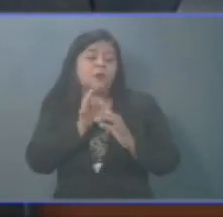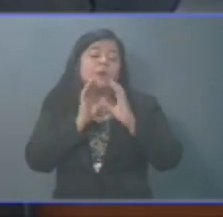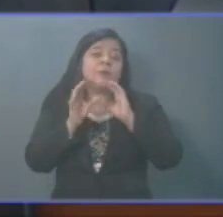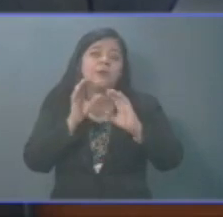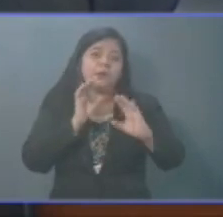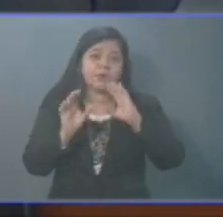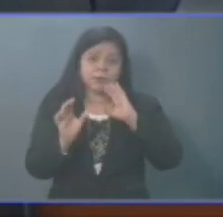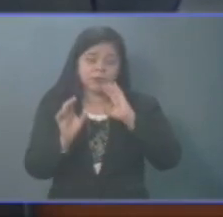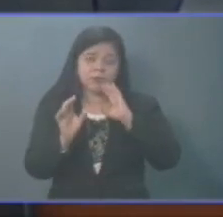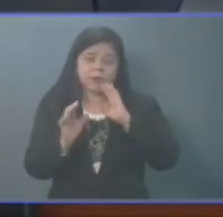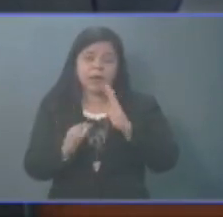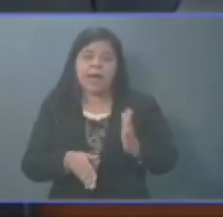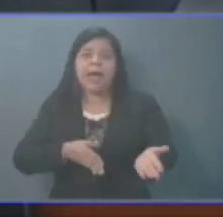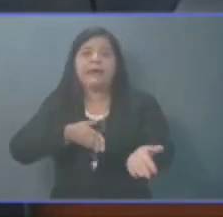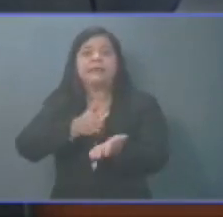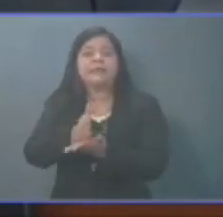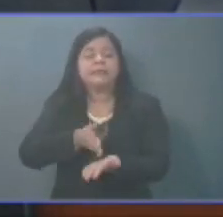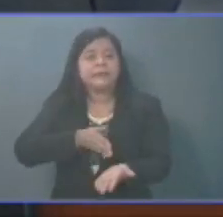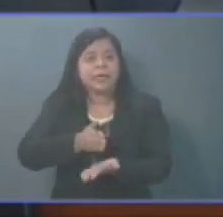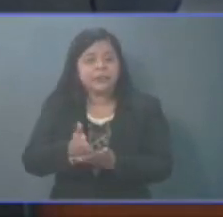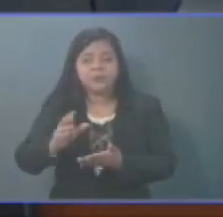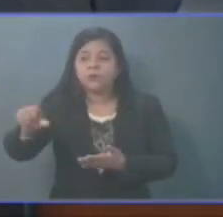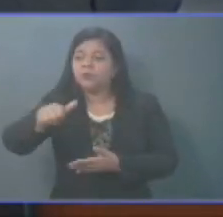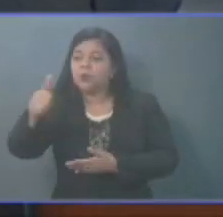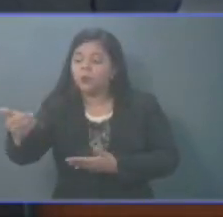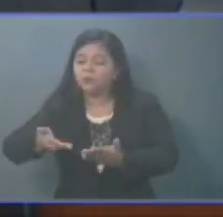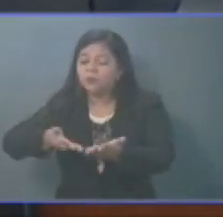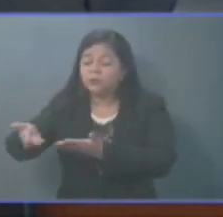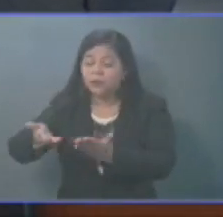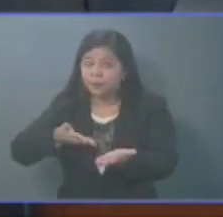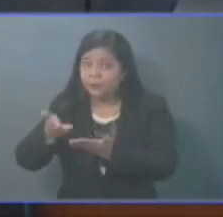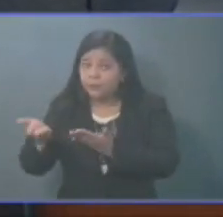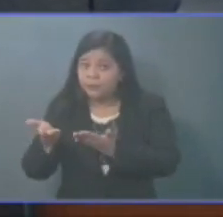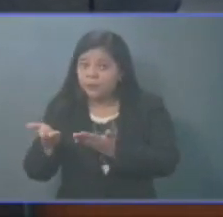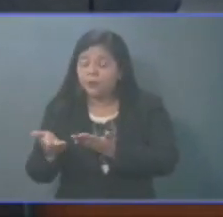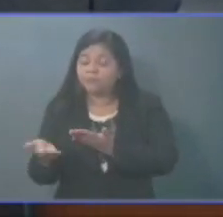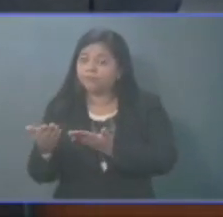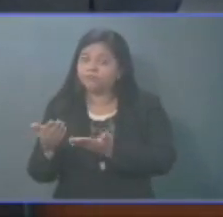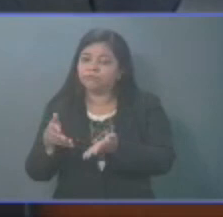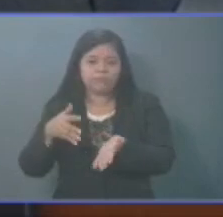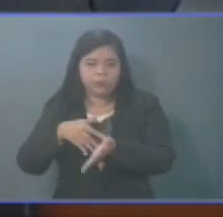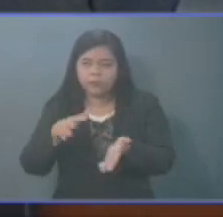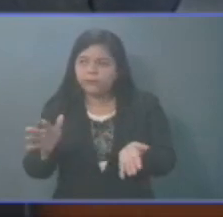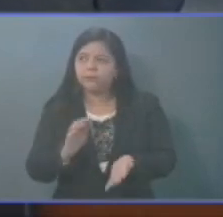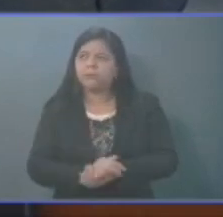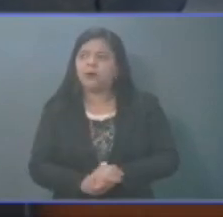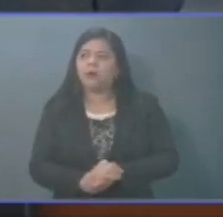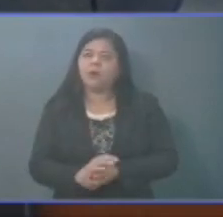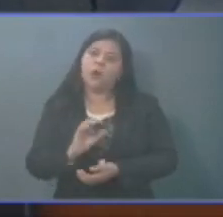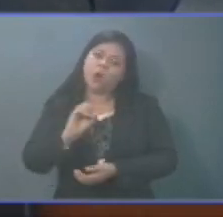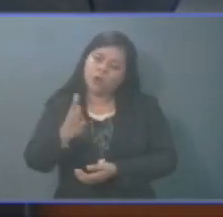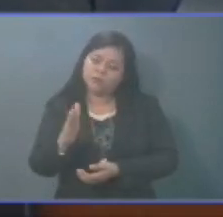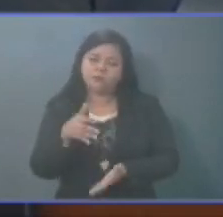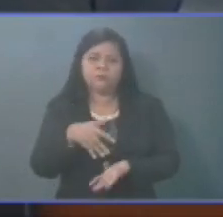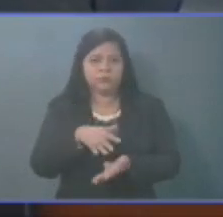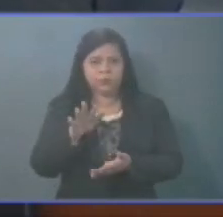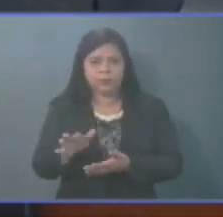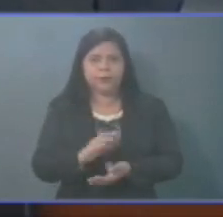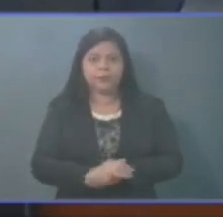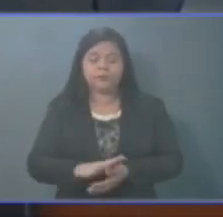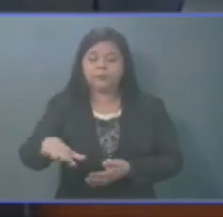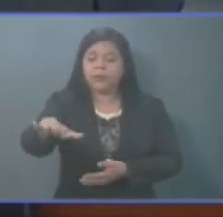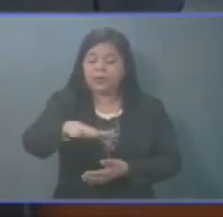comunicación, el acceso a otros servicios e instalaciones abiertas al público o de uso público, tanto en